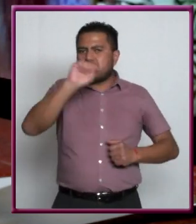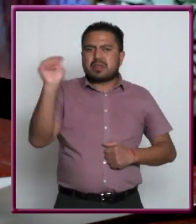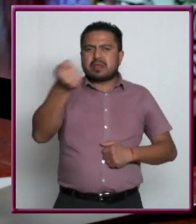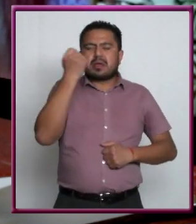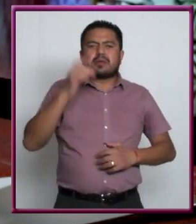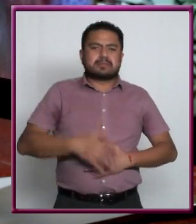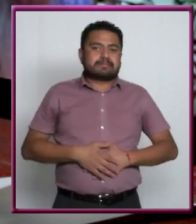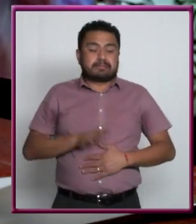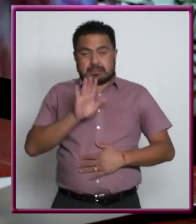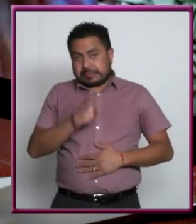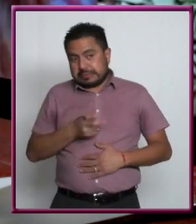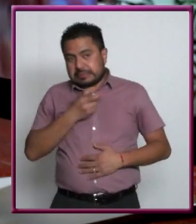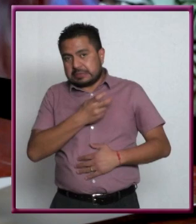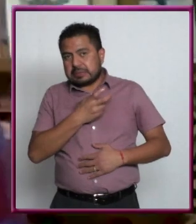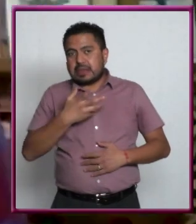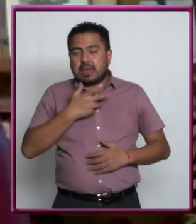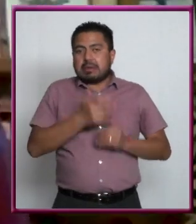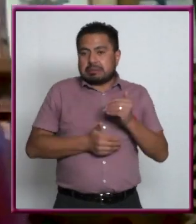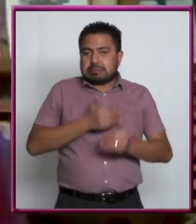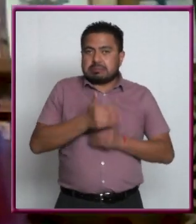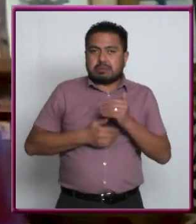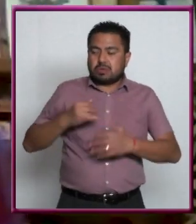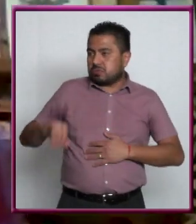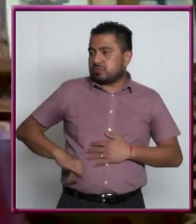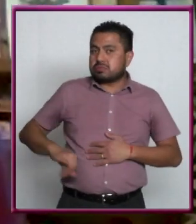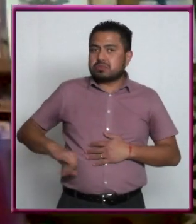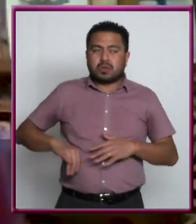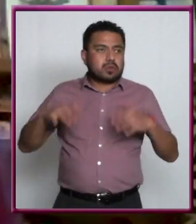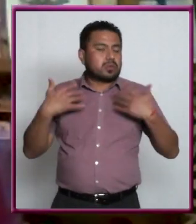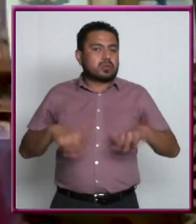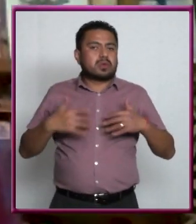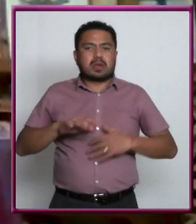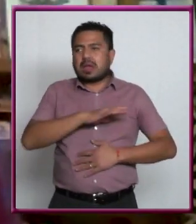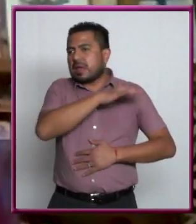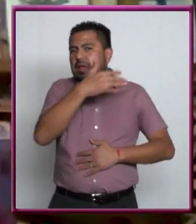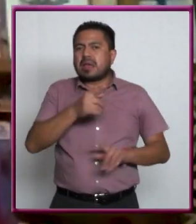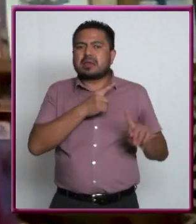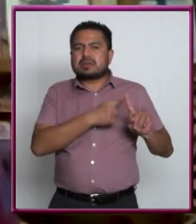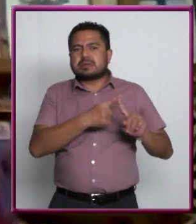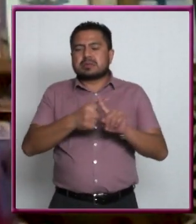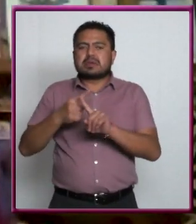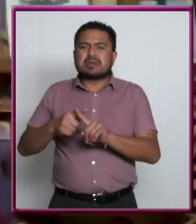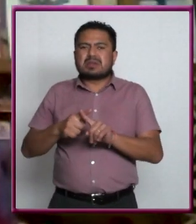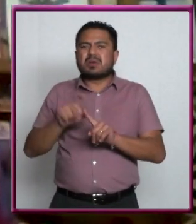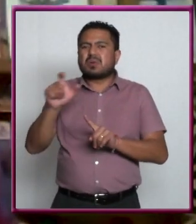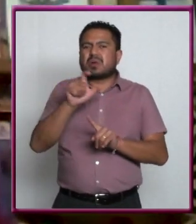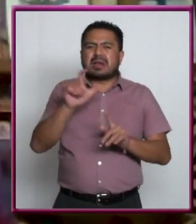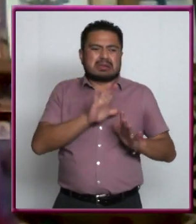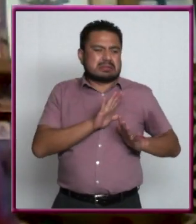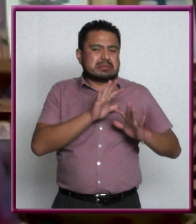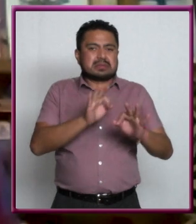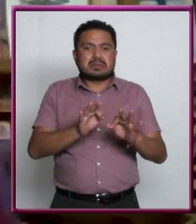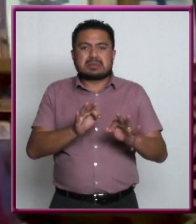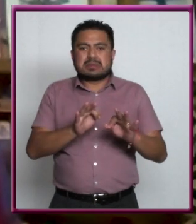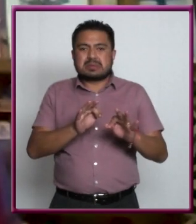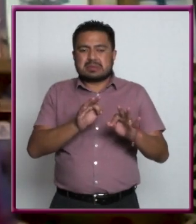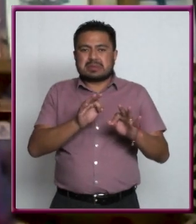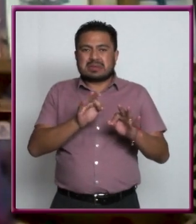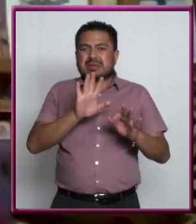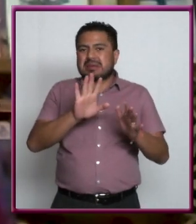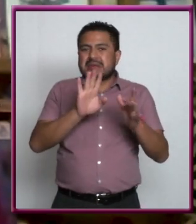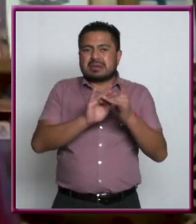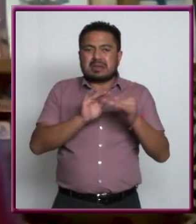la tecnología? Bueno, ahí ha habido una evolución interesante, ¿no? En general la pornografía, desde que